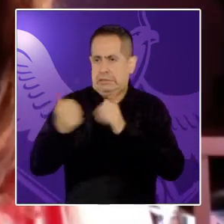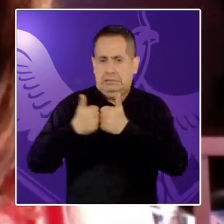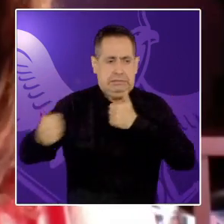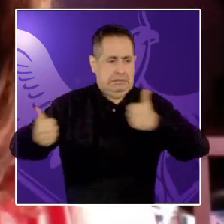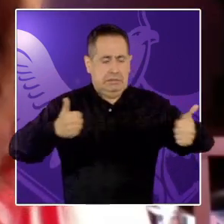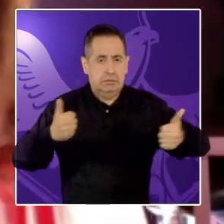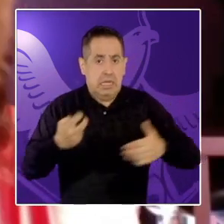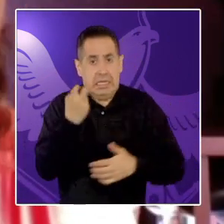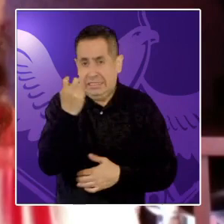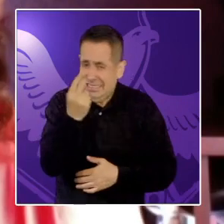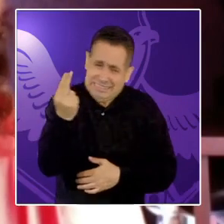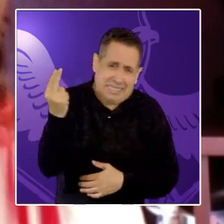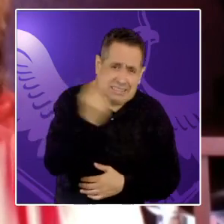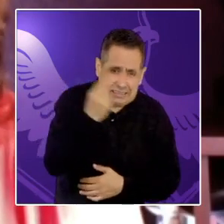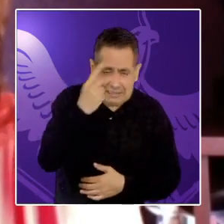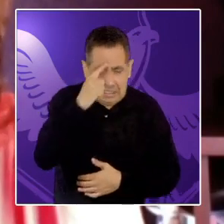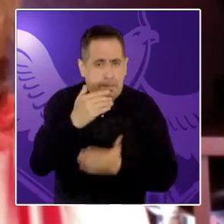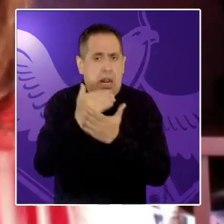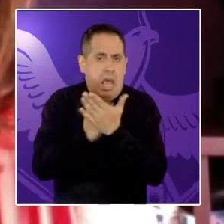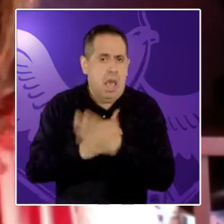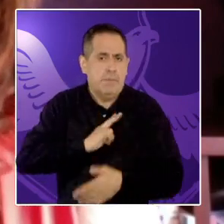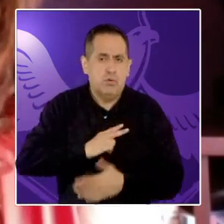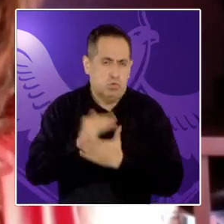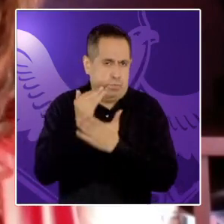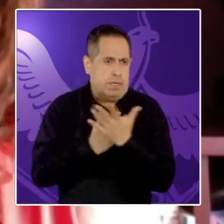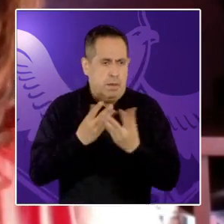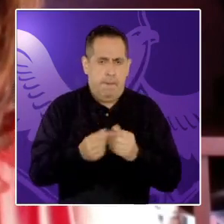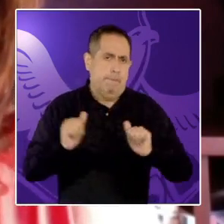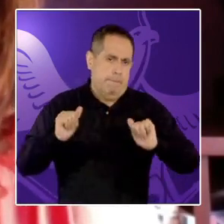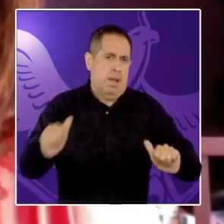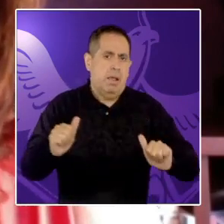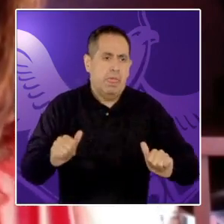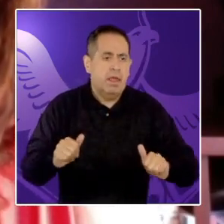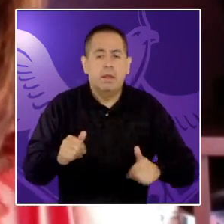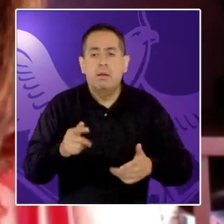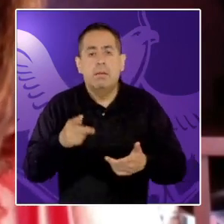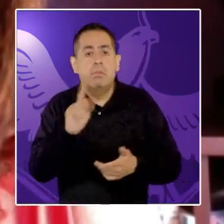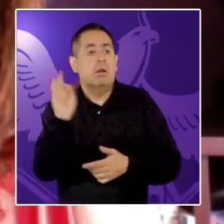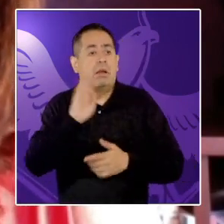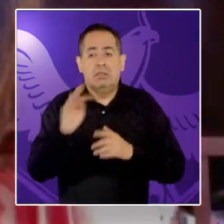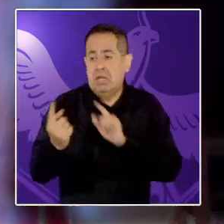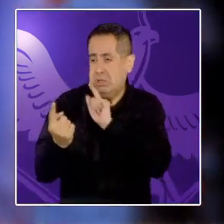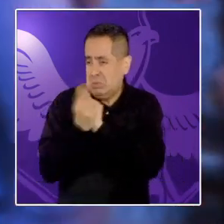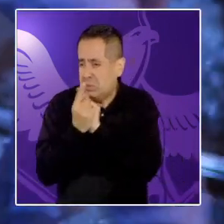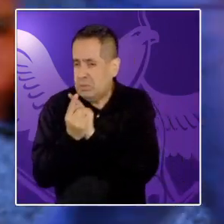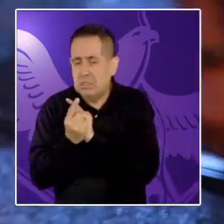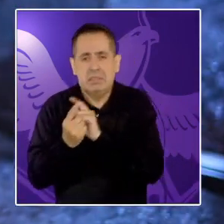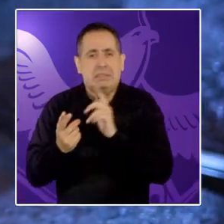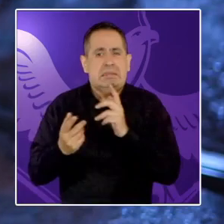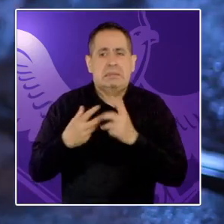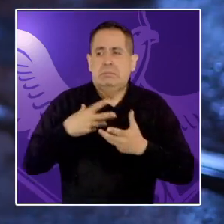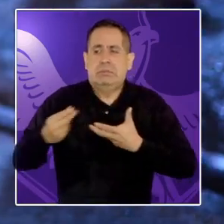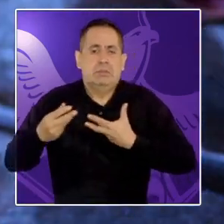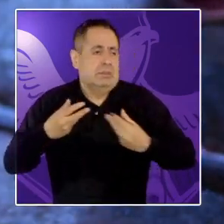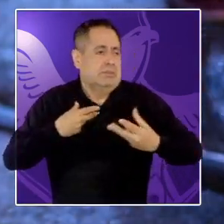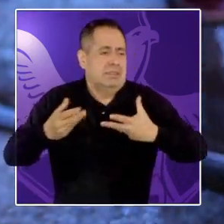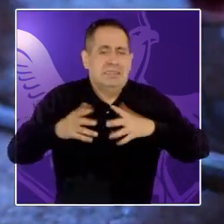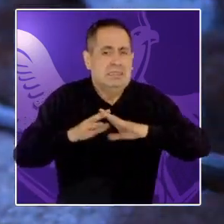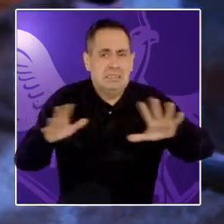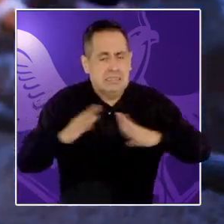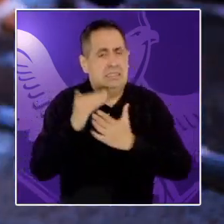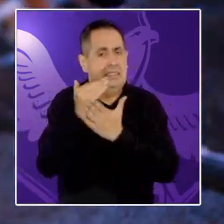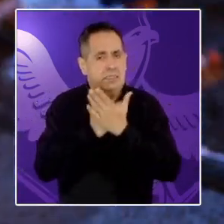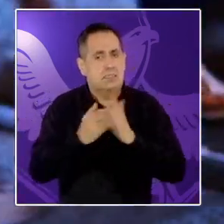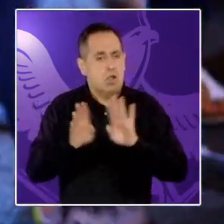de la boca y guardar debida distancia son indispensables para eliminar al virus y contraindicados para generar un